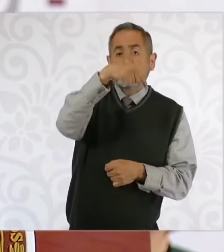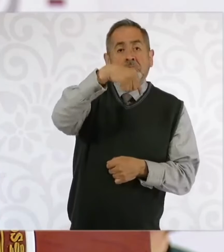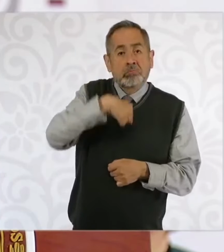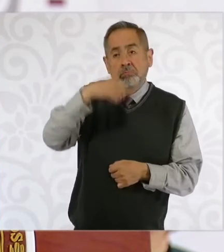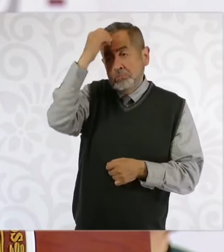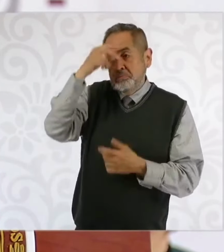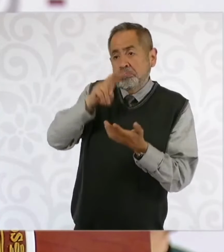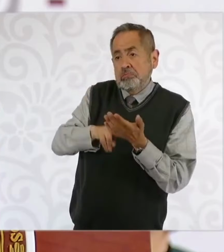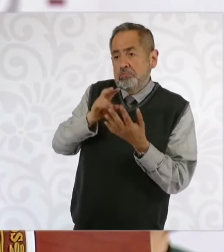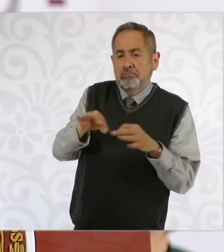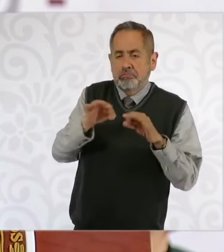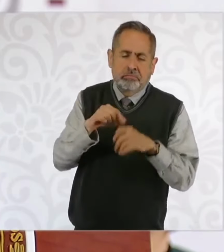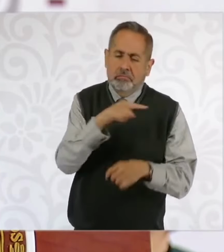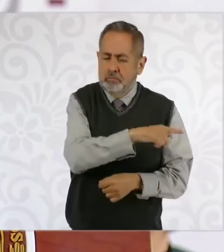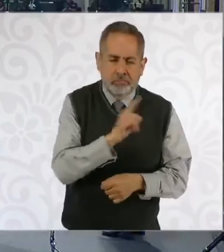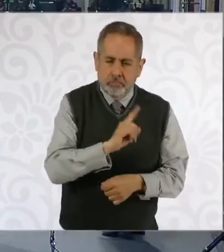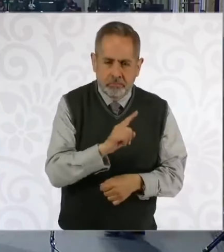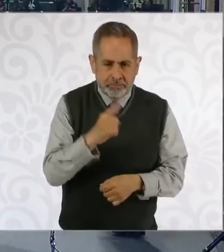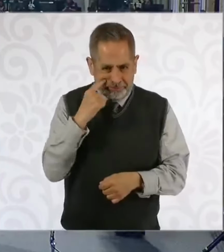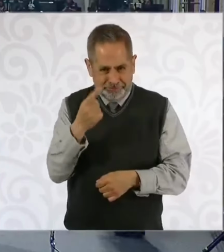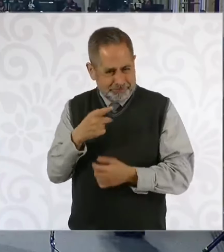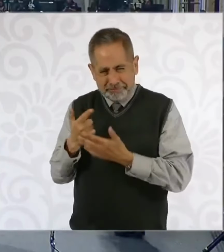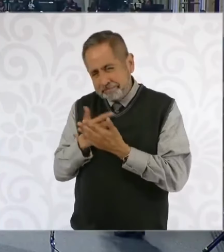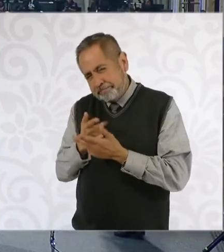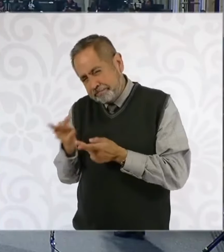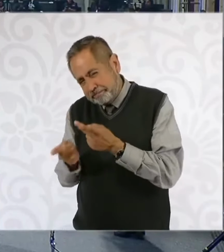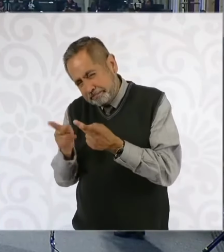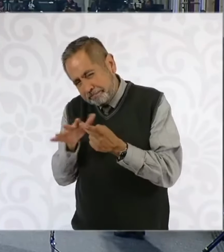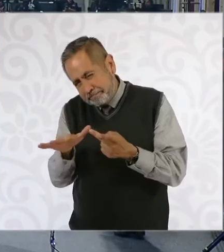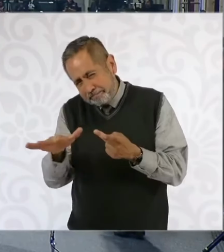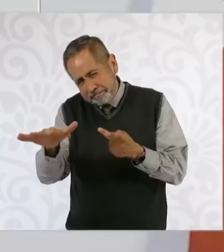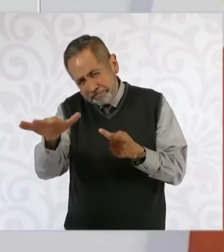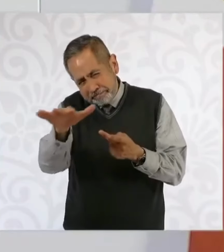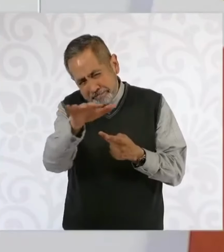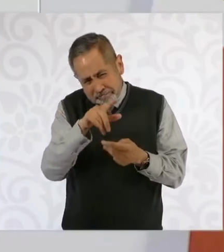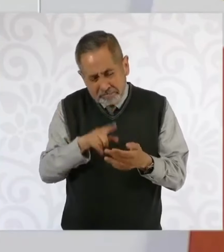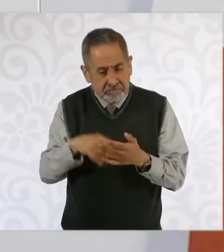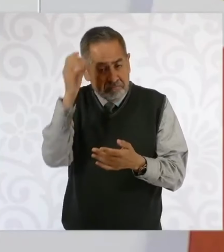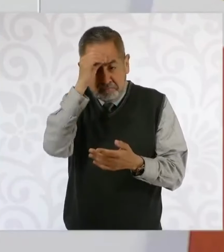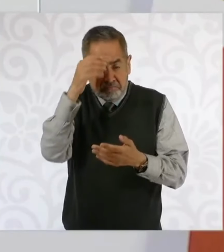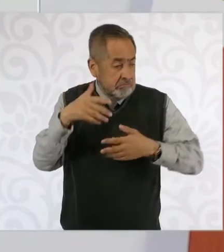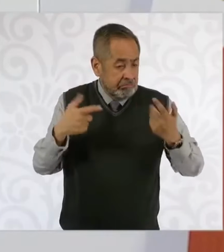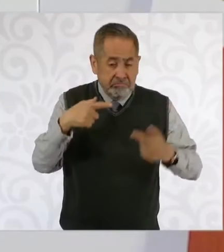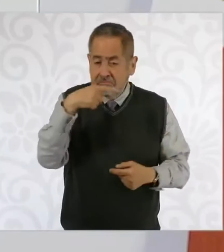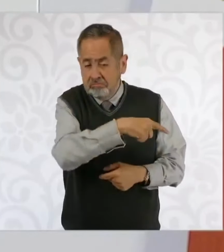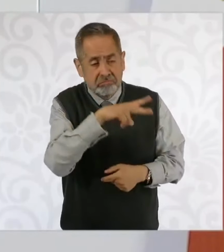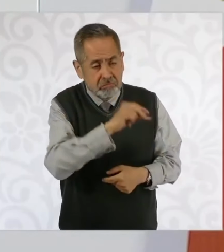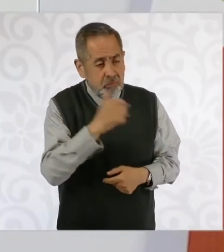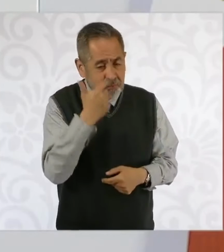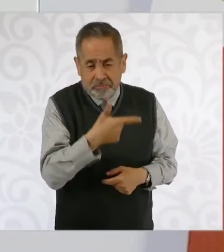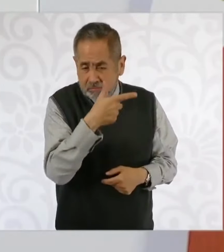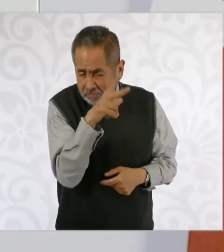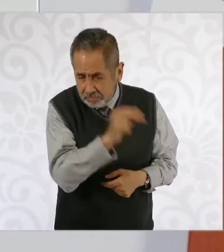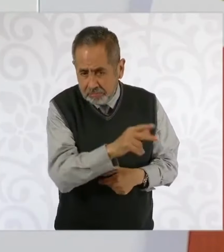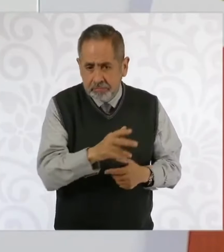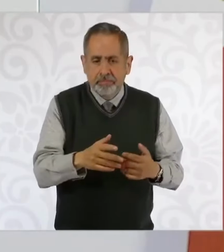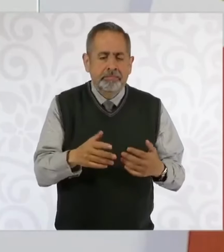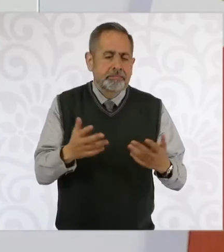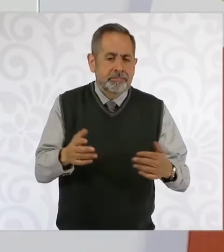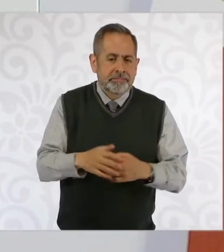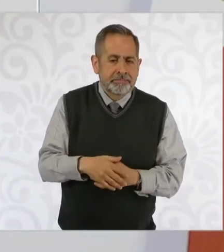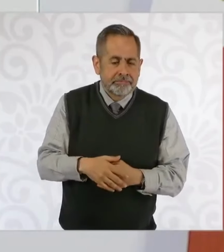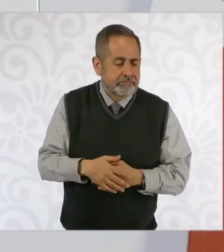no necesariamente. Aquí hay una encuesta que muestra lo contrario. Entonces, nos